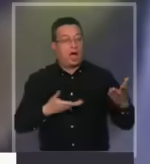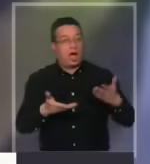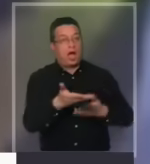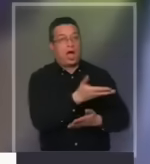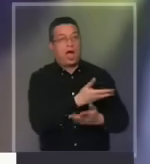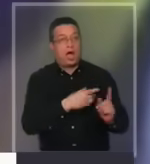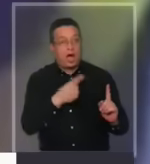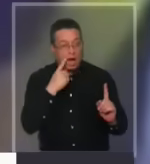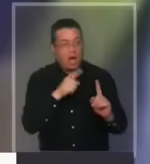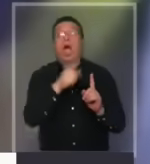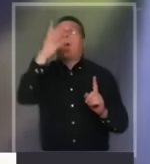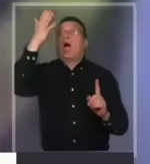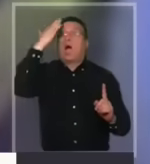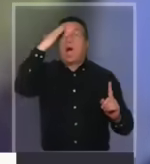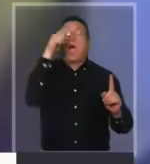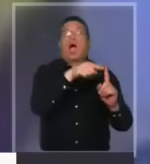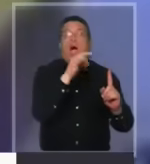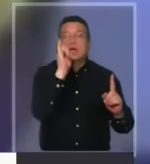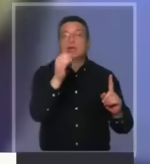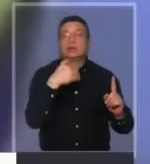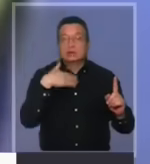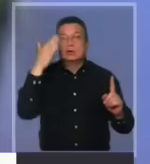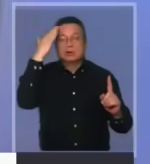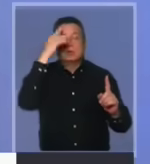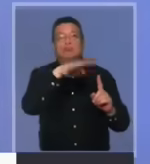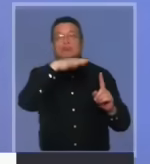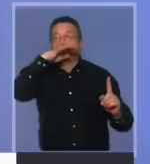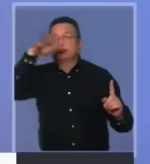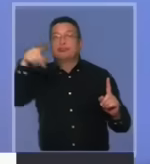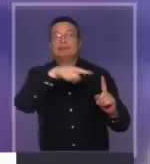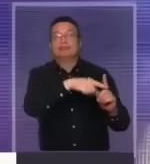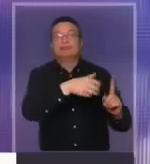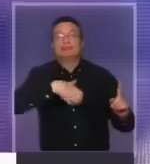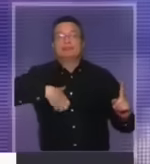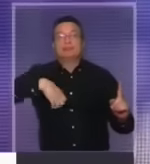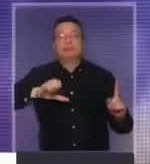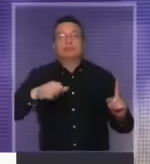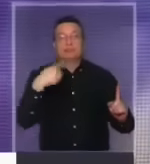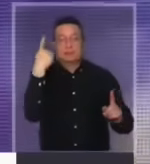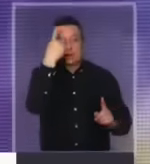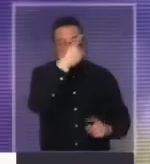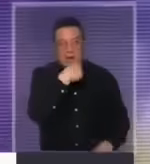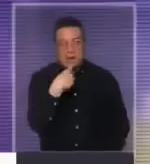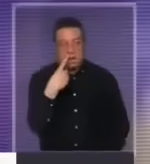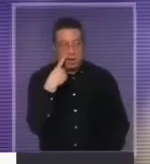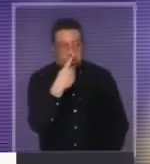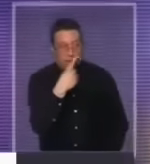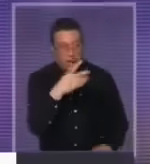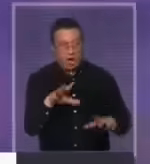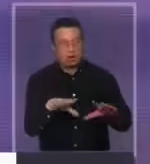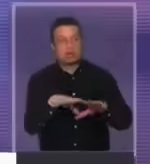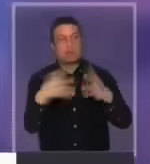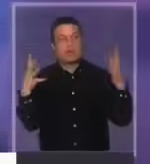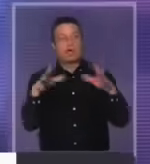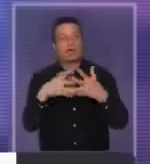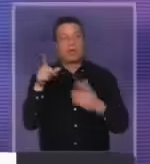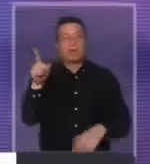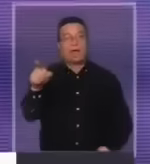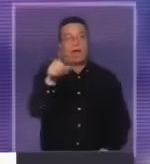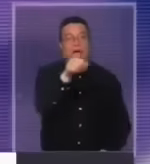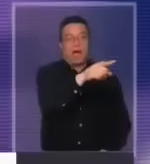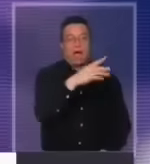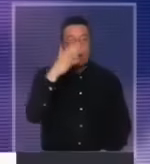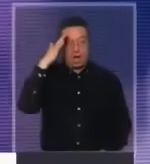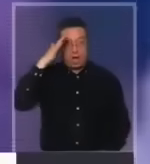compartieron con él mucho tiempo. Y en ese momento, claro, uno pudo ver las caras, los rostros de sorpresa de cada uno de ellos porque no